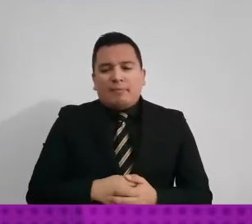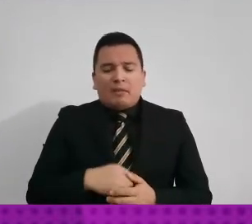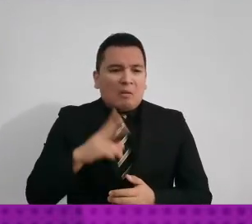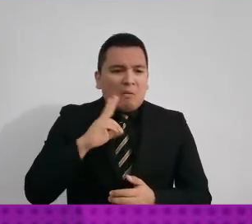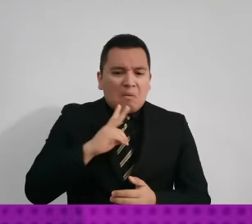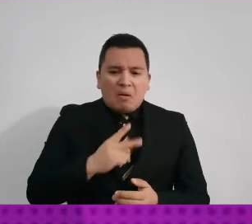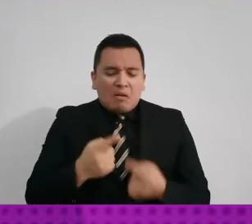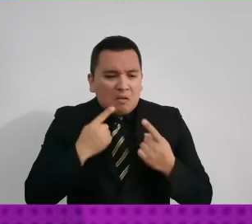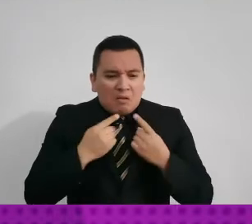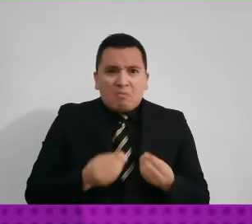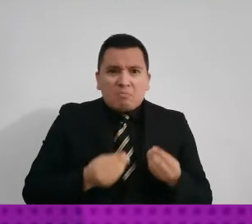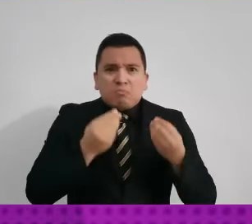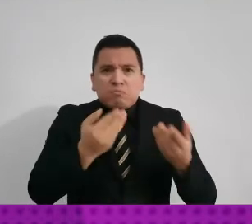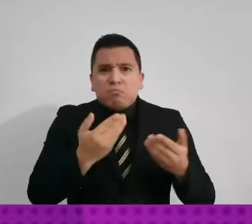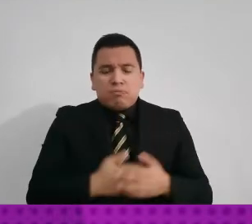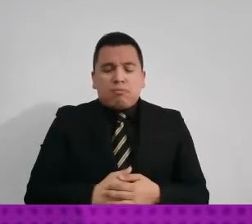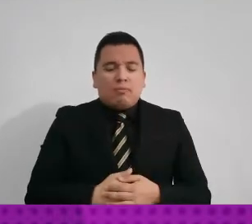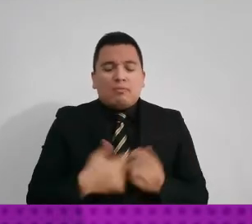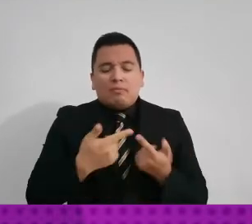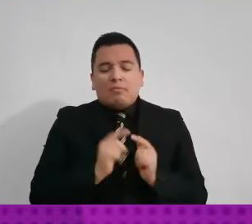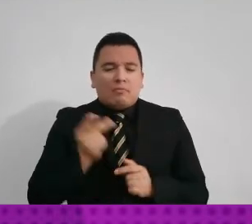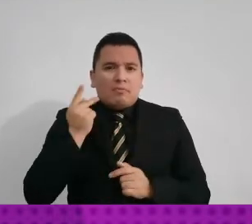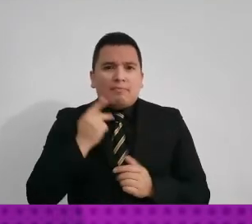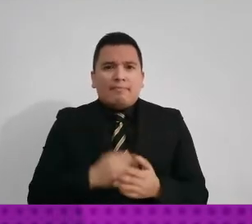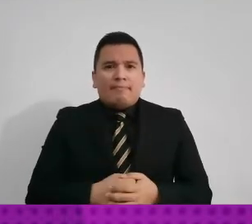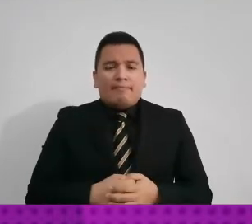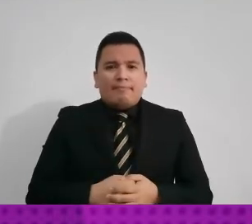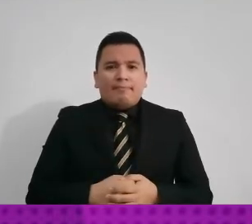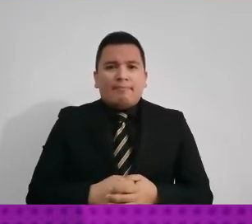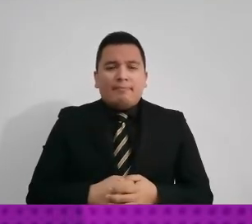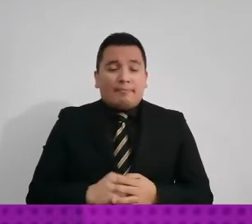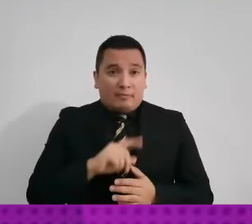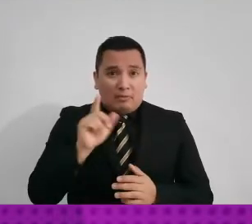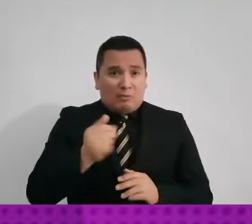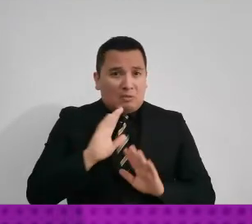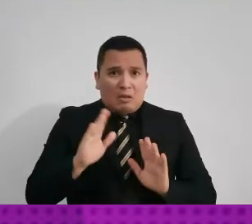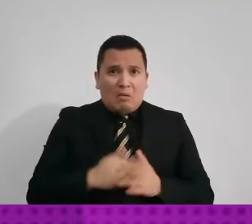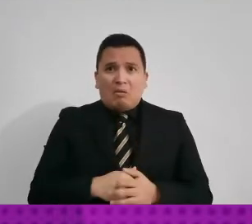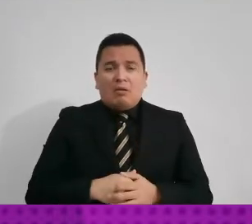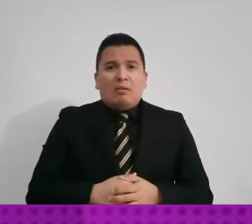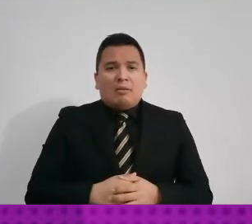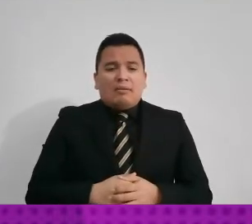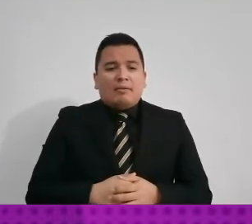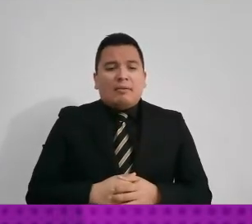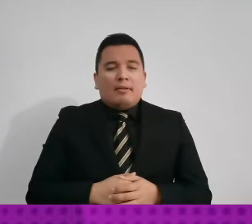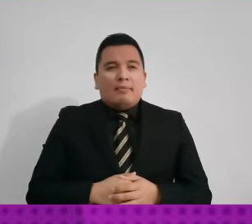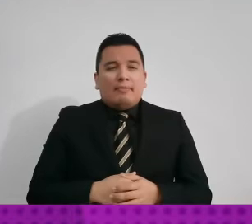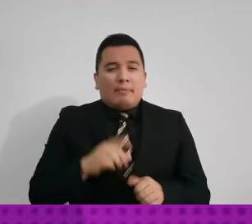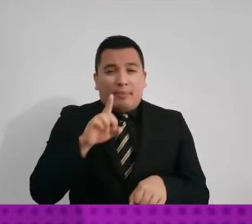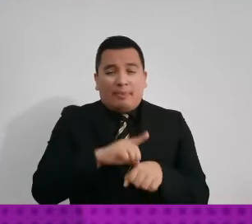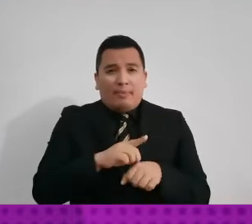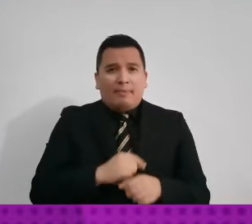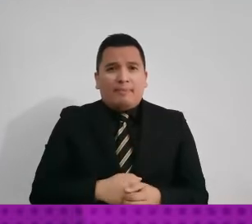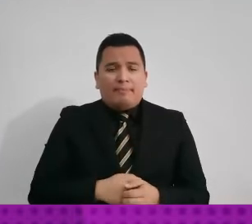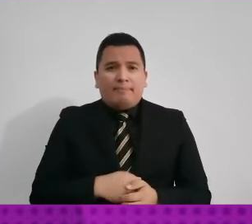pues tenemos todavía algunas horas para requerir a los partidos políticos, y una vez que se cumplan estos plazos, a